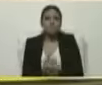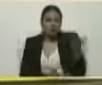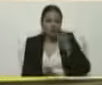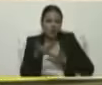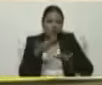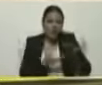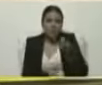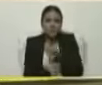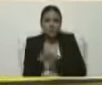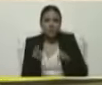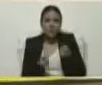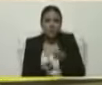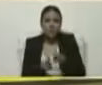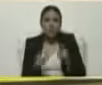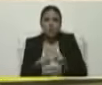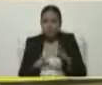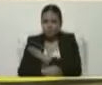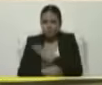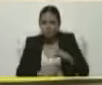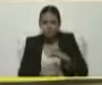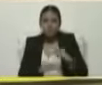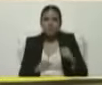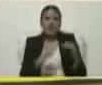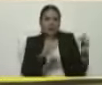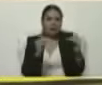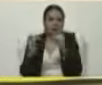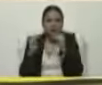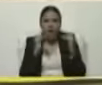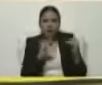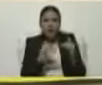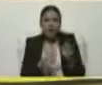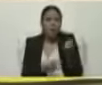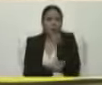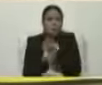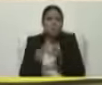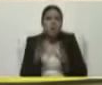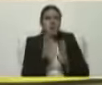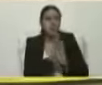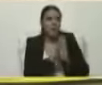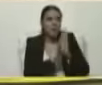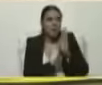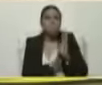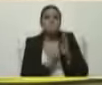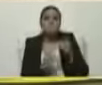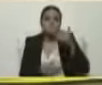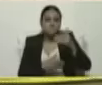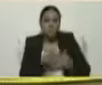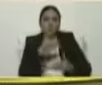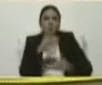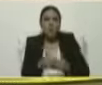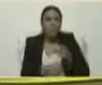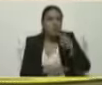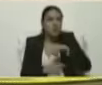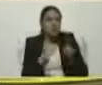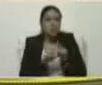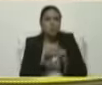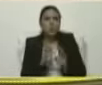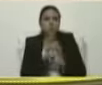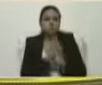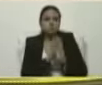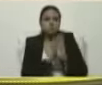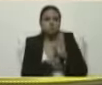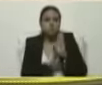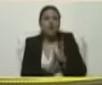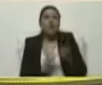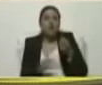cambiario robusto, estable, el bolívar recuperándose poco a poco, recuperando su espacio histórico